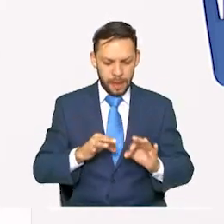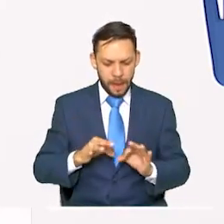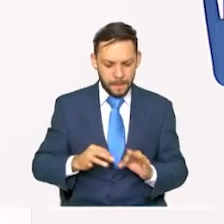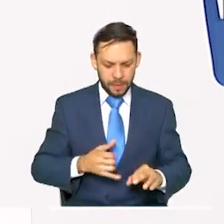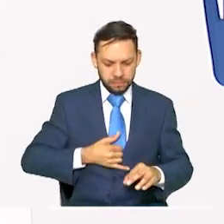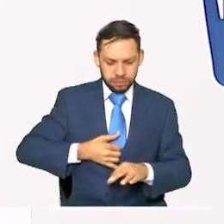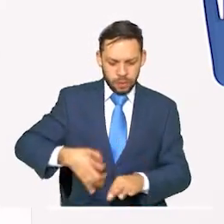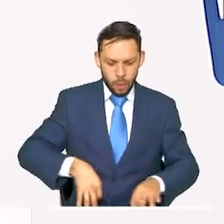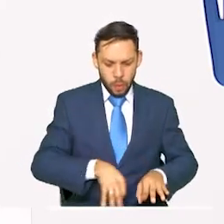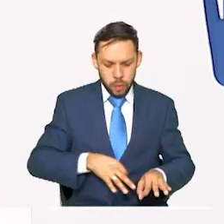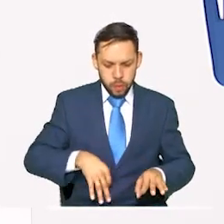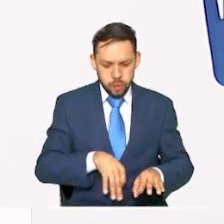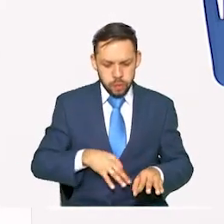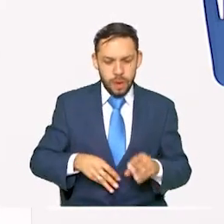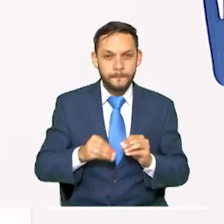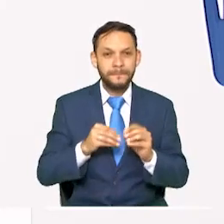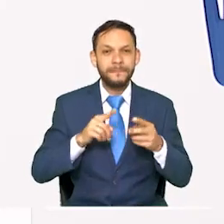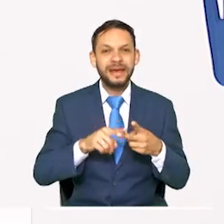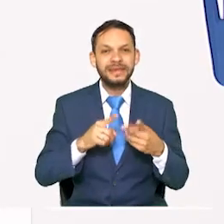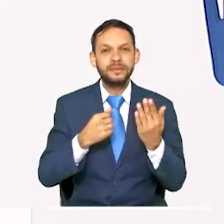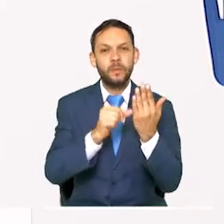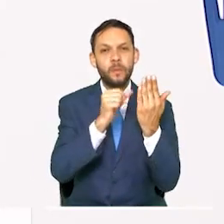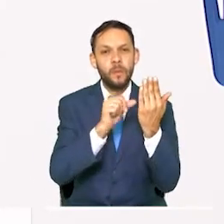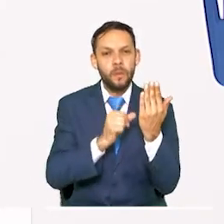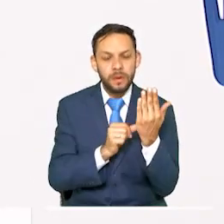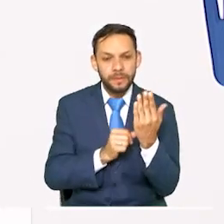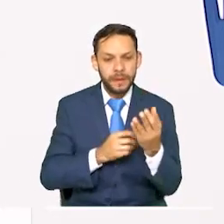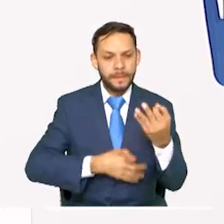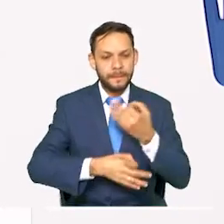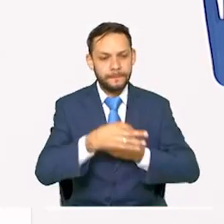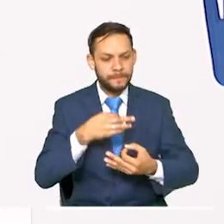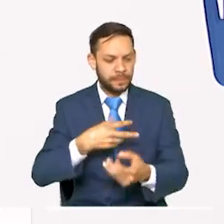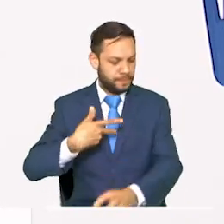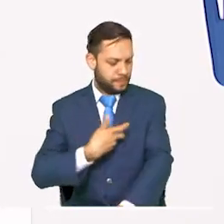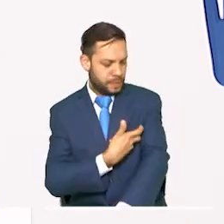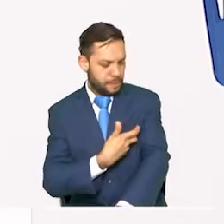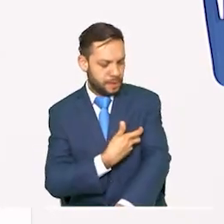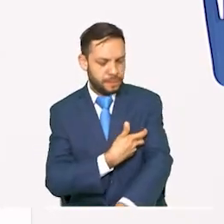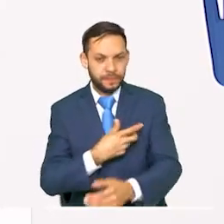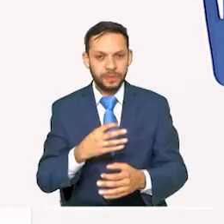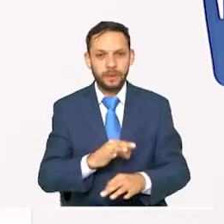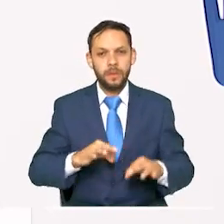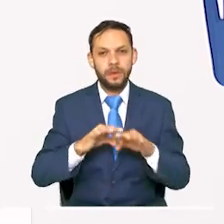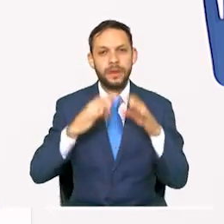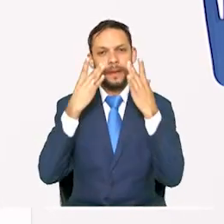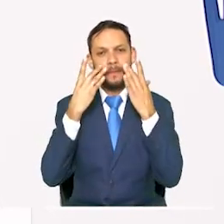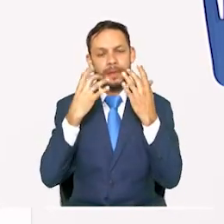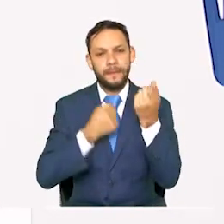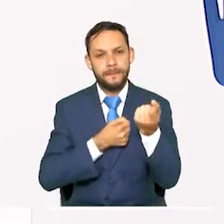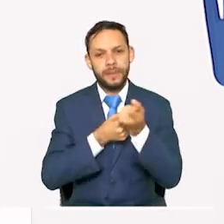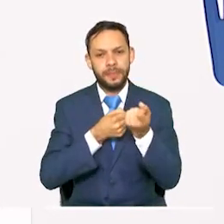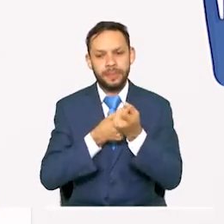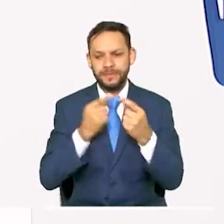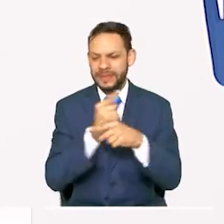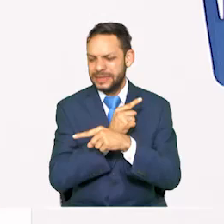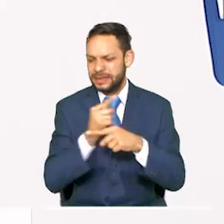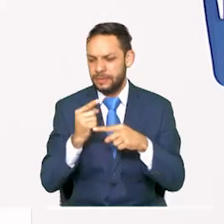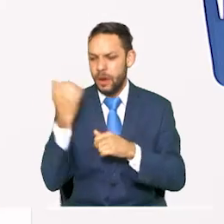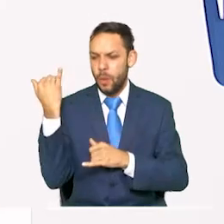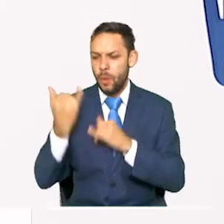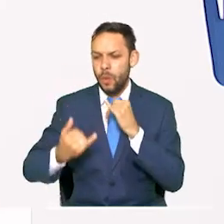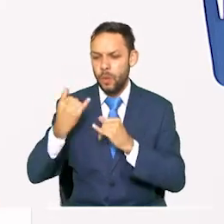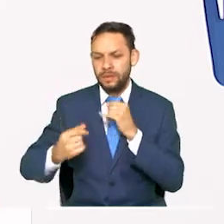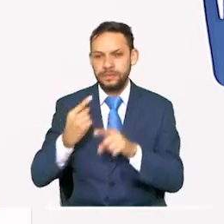intestinal y el programa de cambio metabólico, algo maravilloso. Cada semana, la última semana de mes,